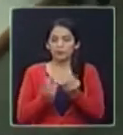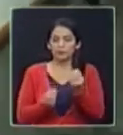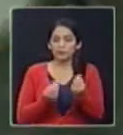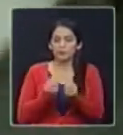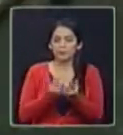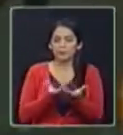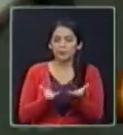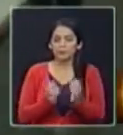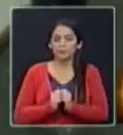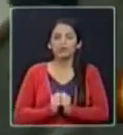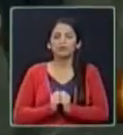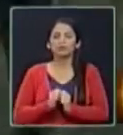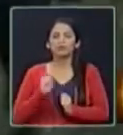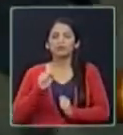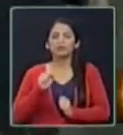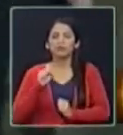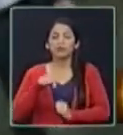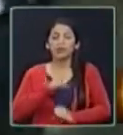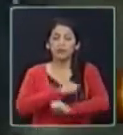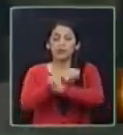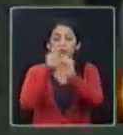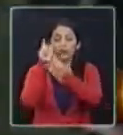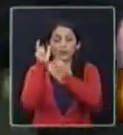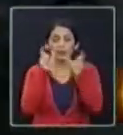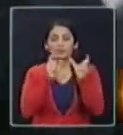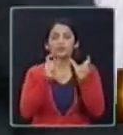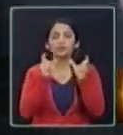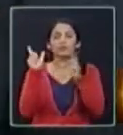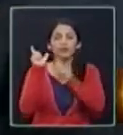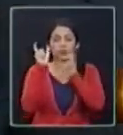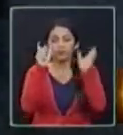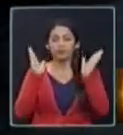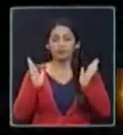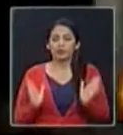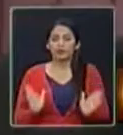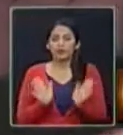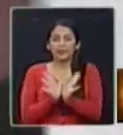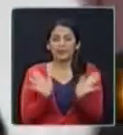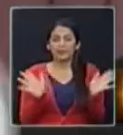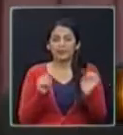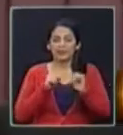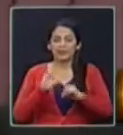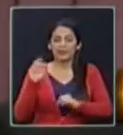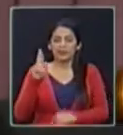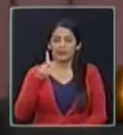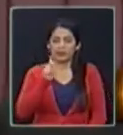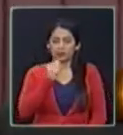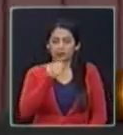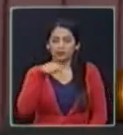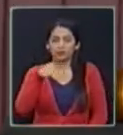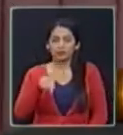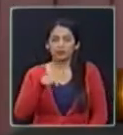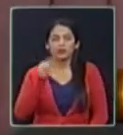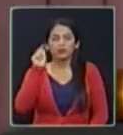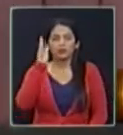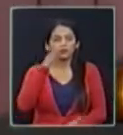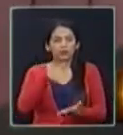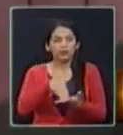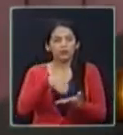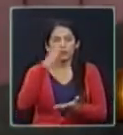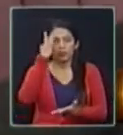mañana llegó el fiscal general del Estado, Carlos Vaca Mancheno, para comparecer hasta la comisión